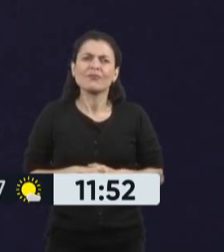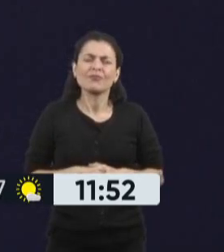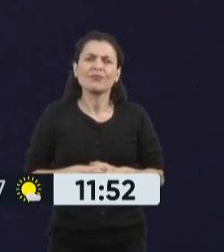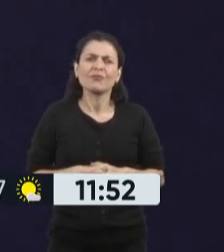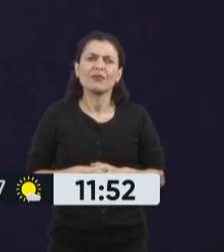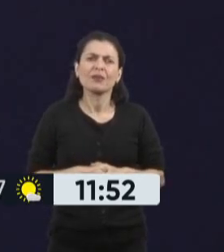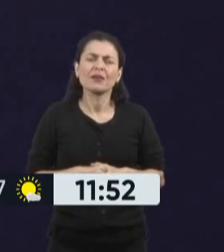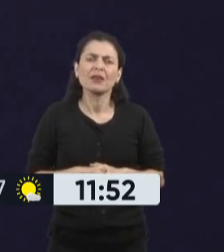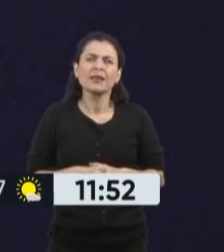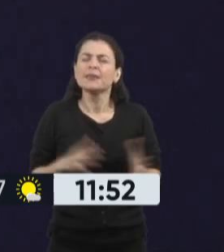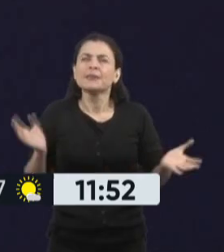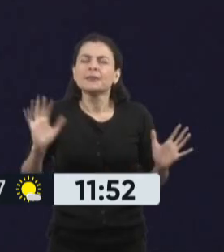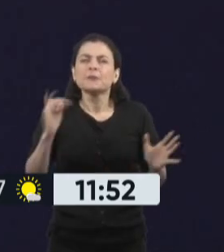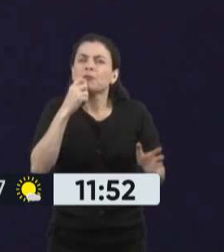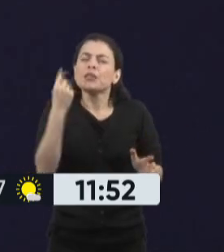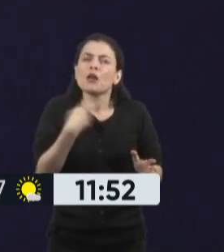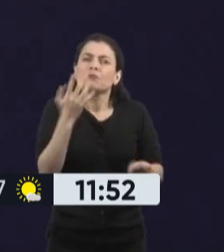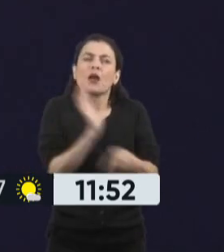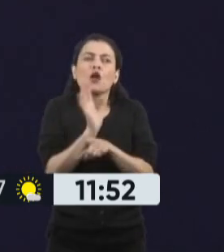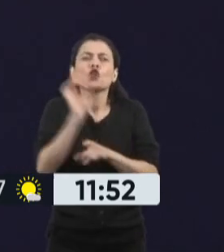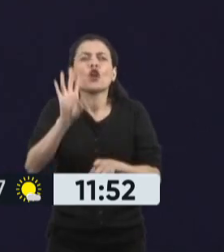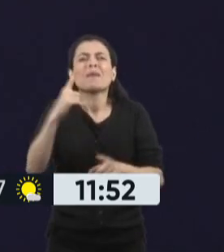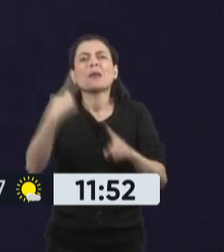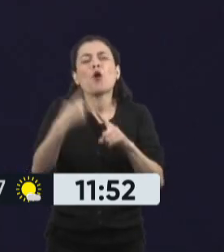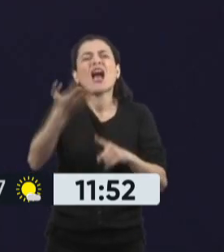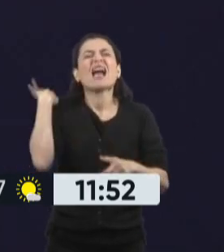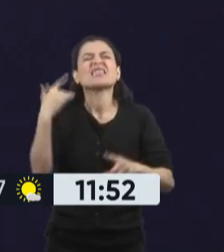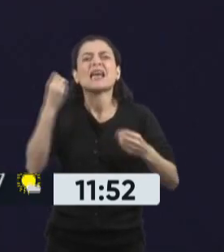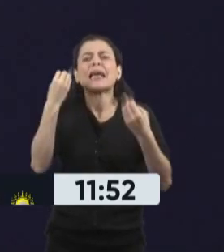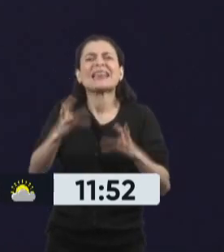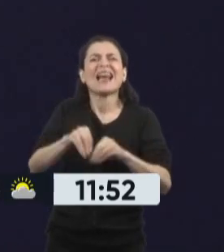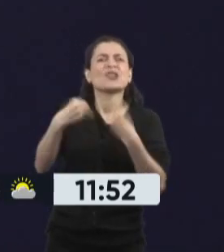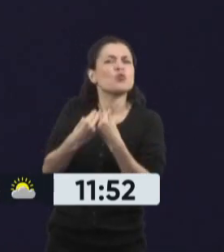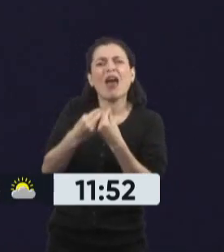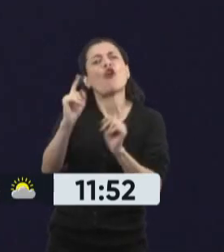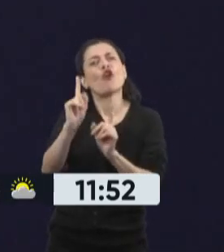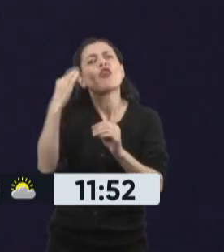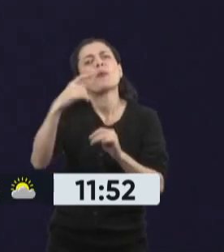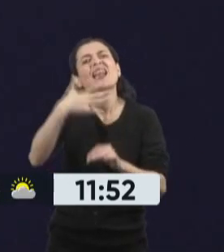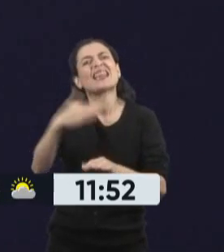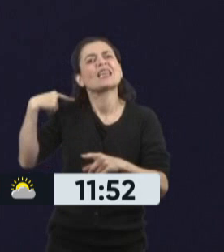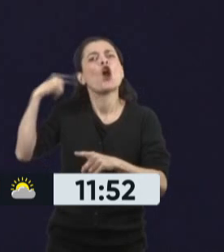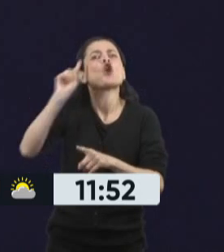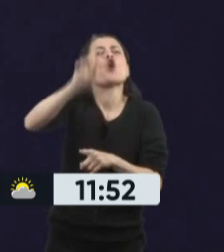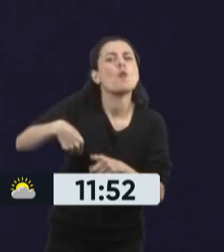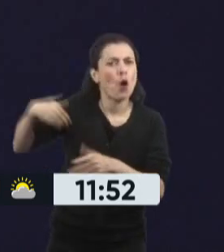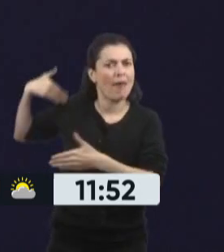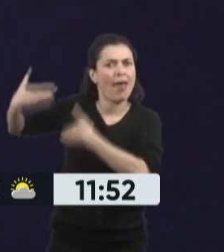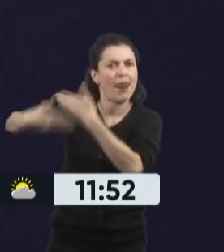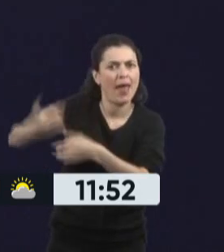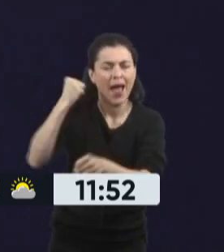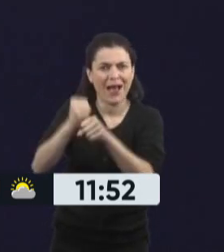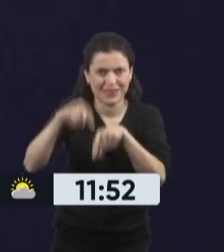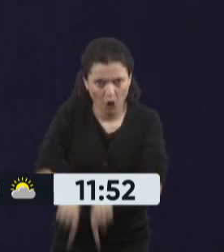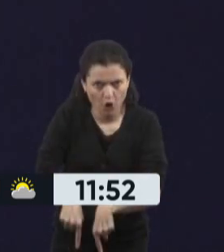digamos, no hay que ver la foto de un día, hay que tratar de ver la película un poco más completa. Y nuestra obsesión es con el peso, nuestra